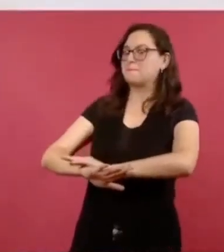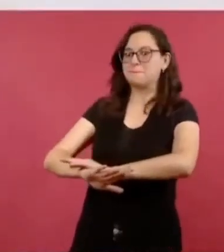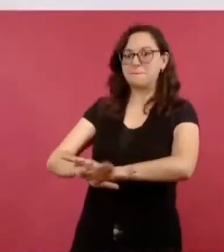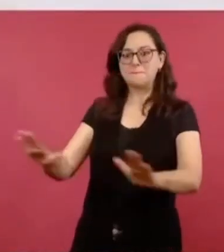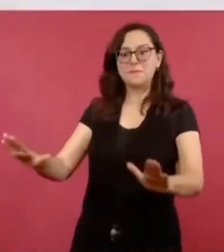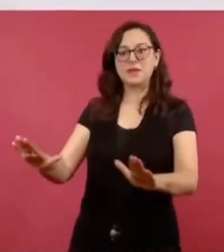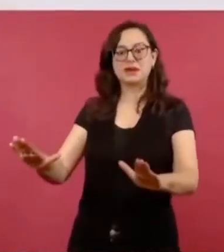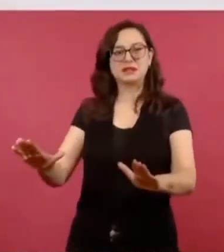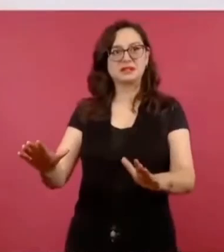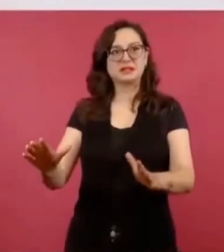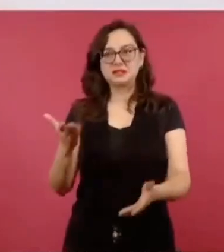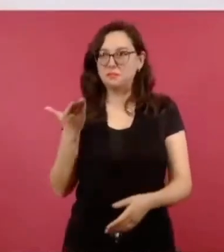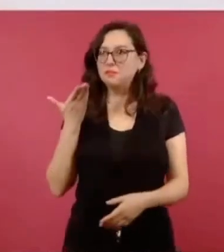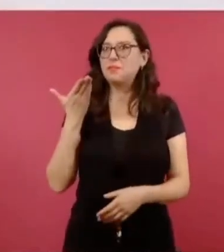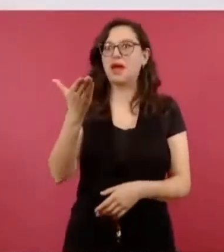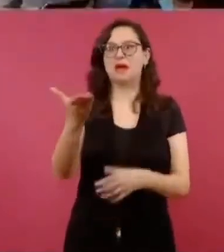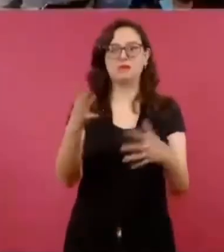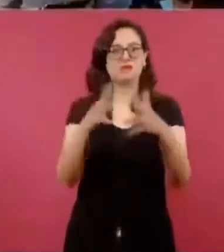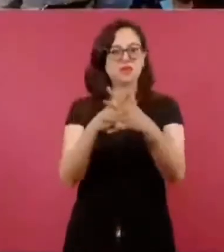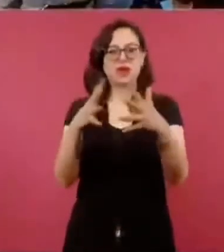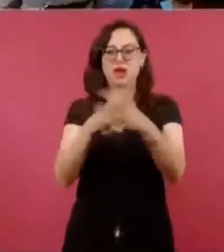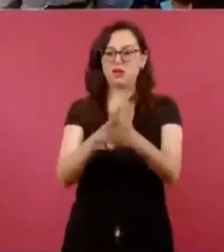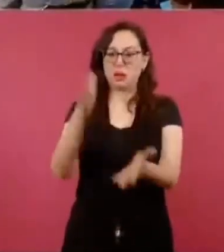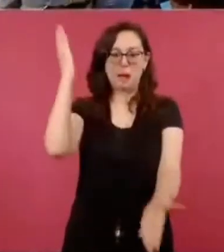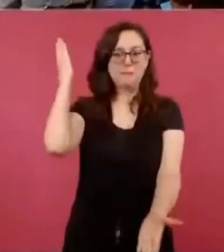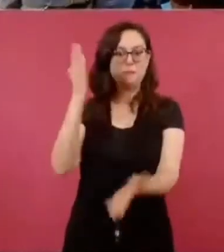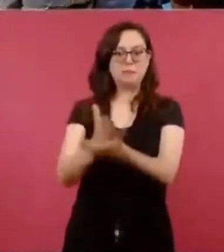demandando el cese al fuego,